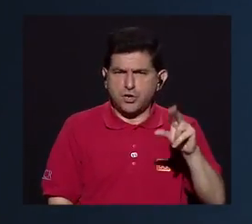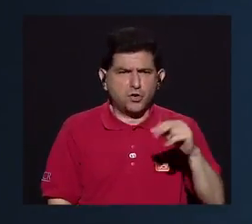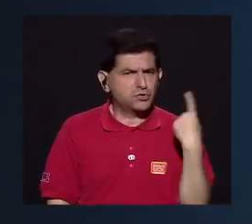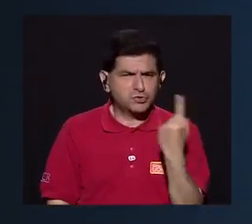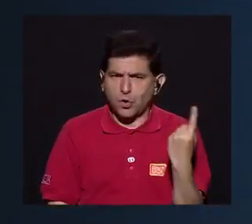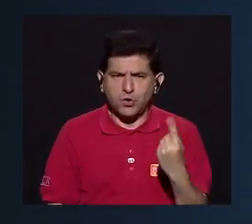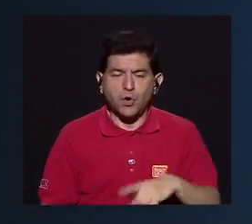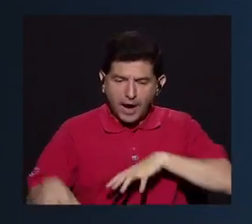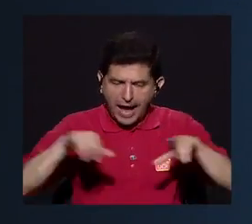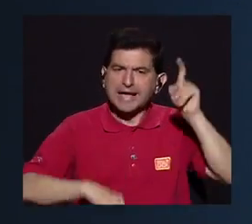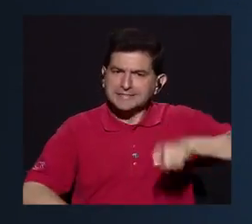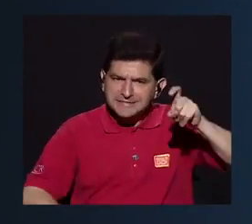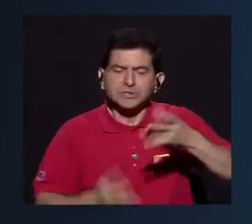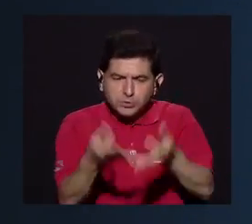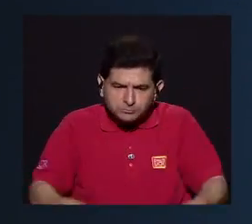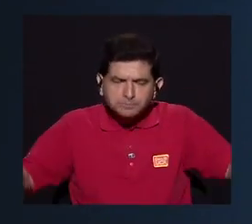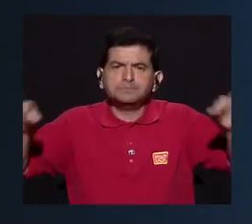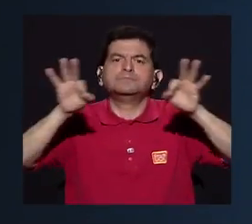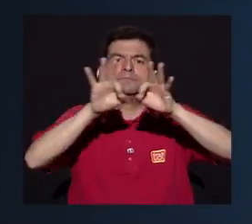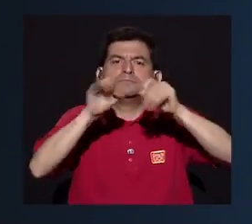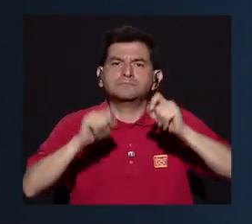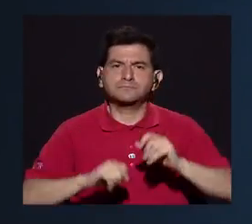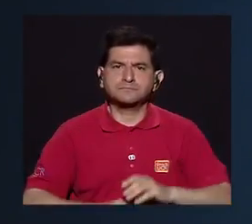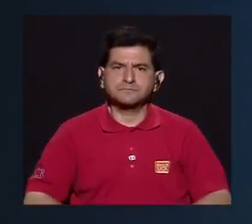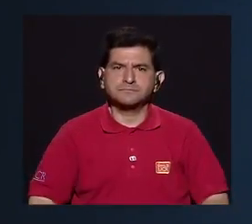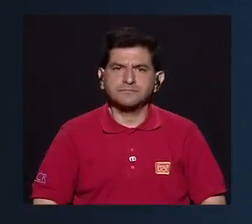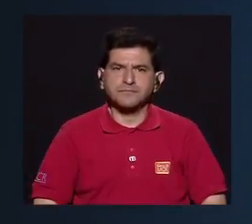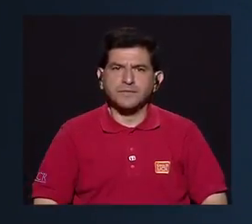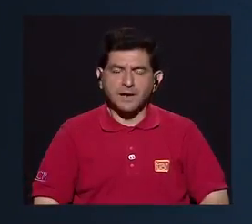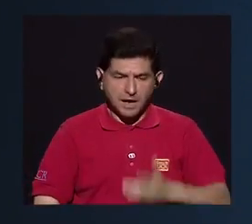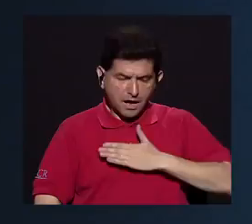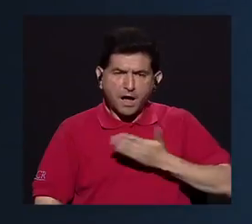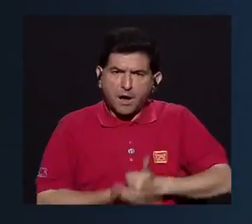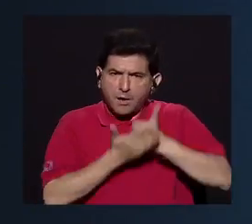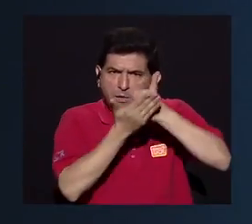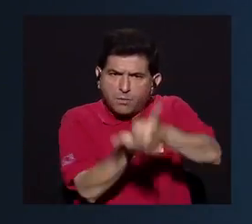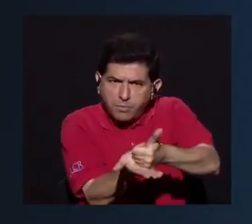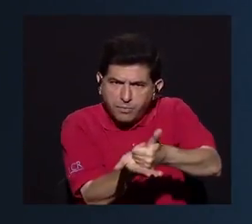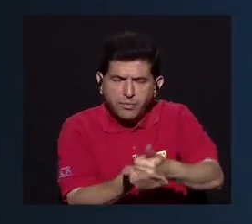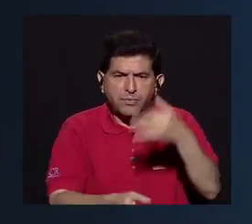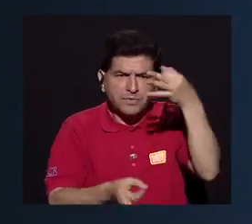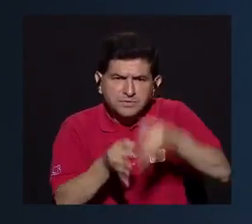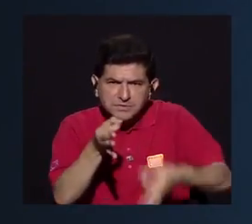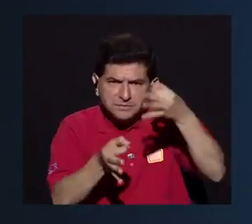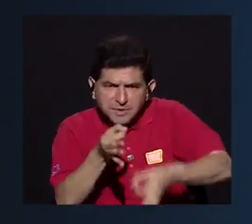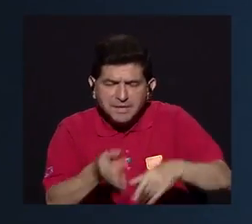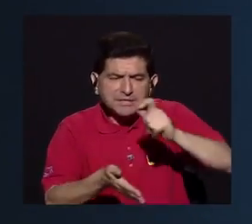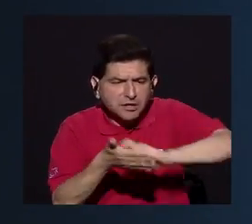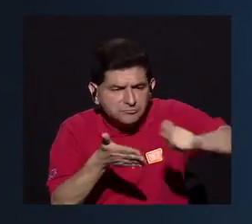acciones. Entonces, eso es muy importante y me ha ayudado mucho el simple hecho de